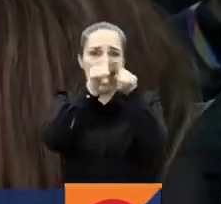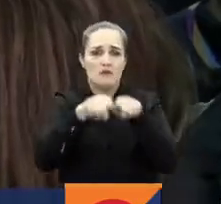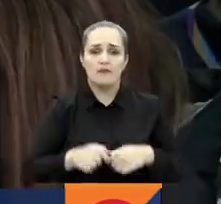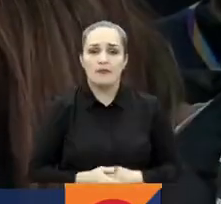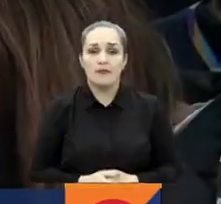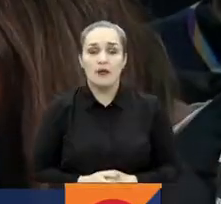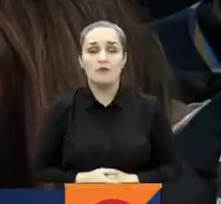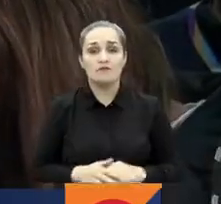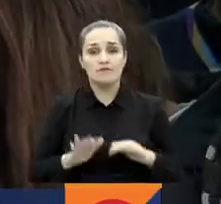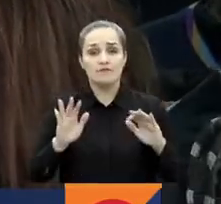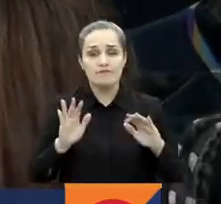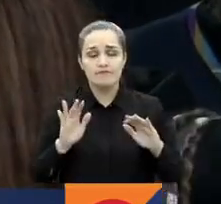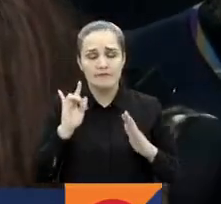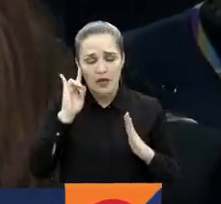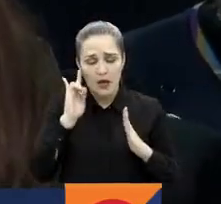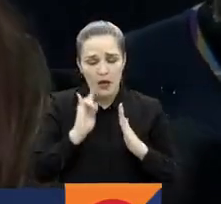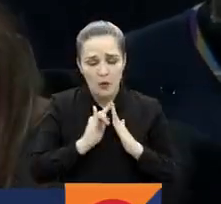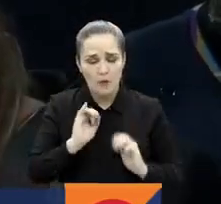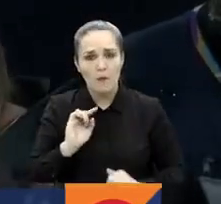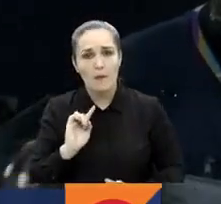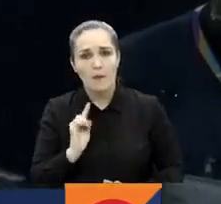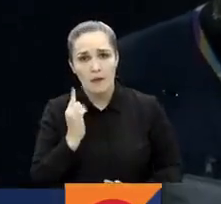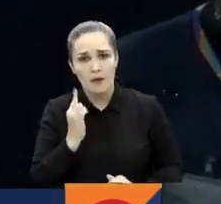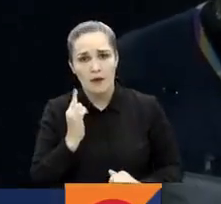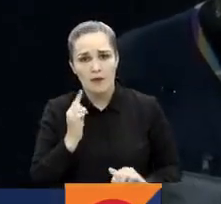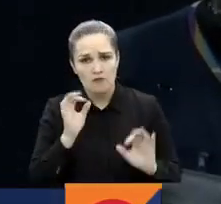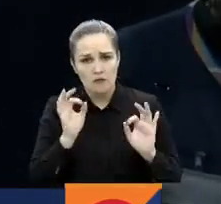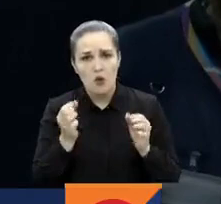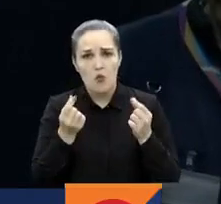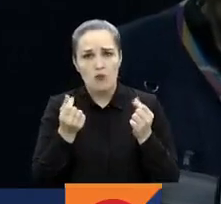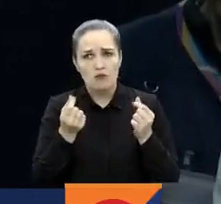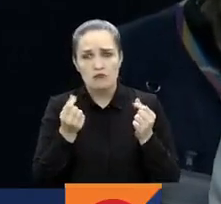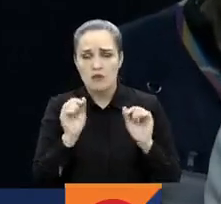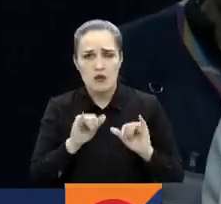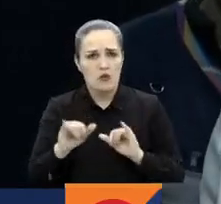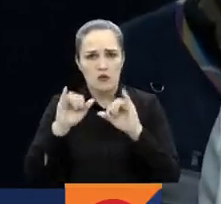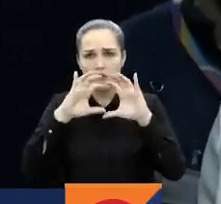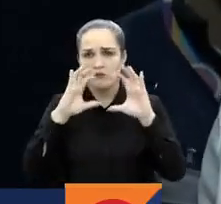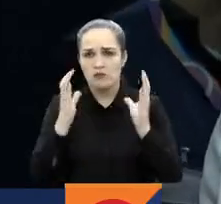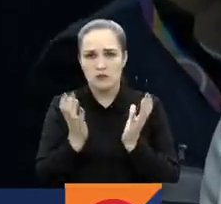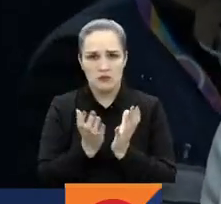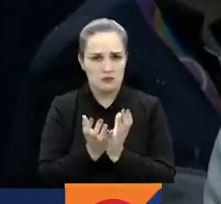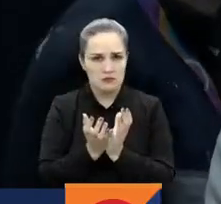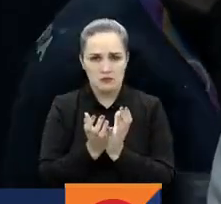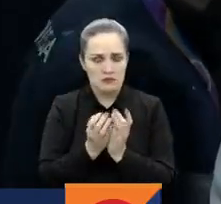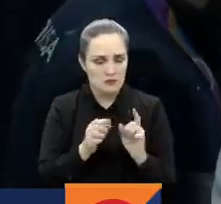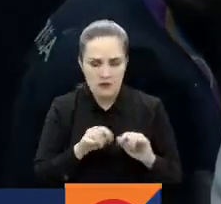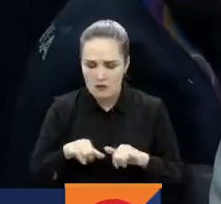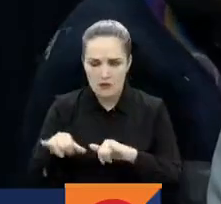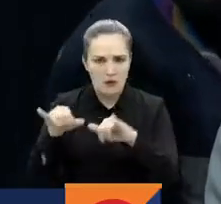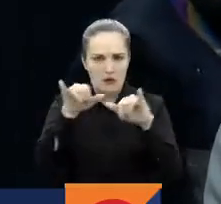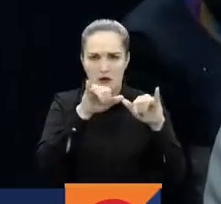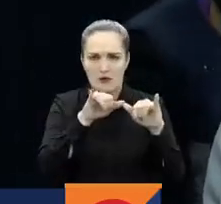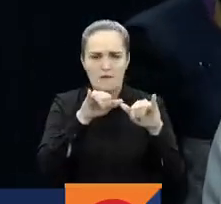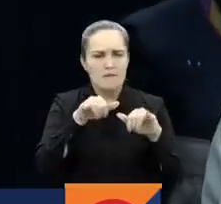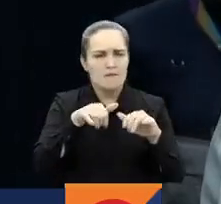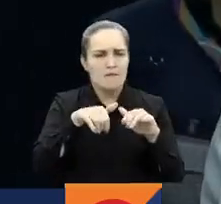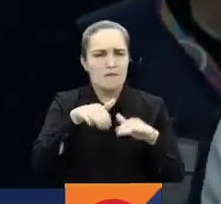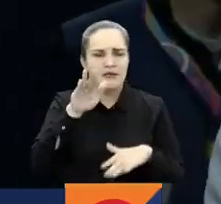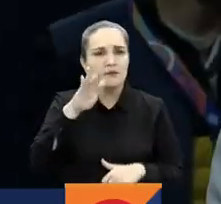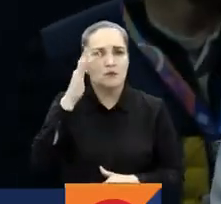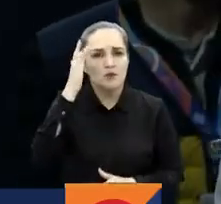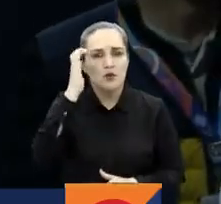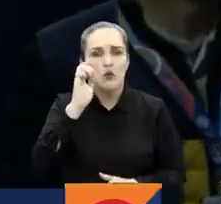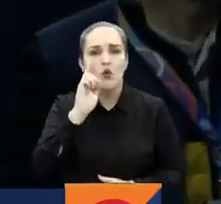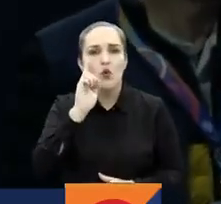Yo creo que primero es un comportamiento que se está viendo en la economía global, sobre todo ante los pronósticos que han